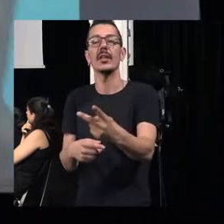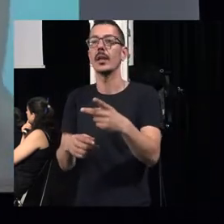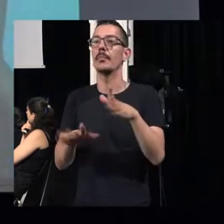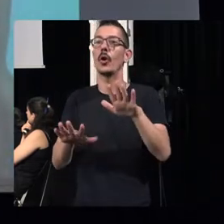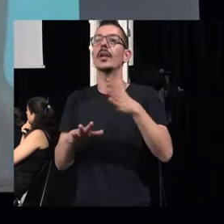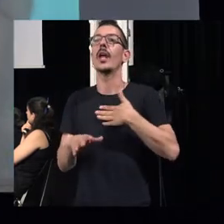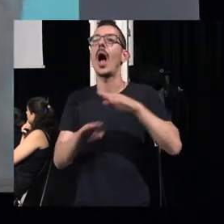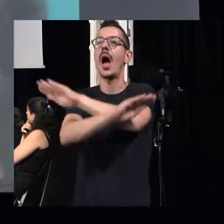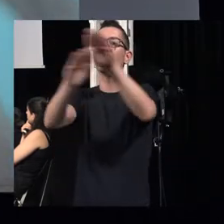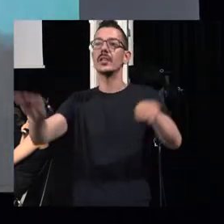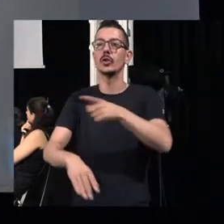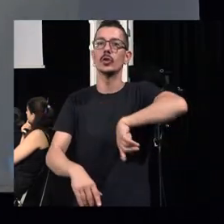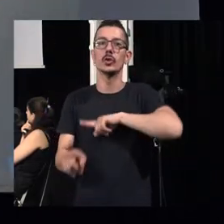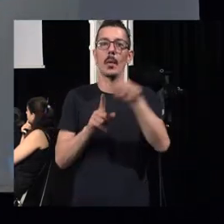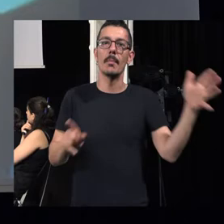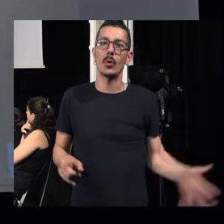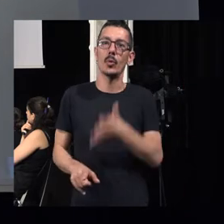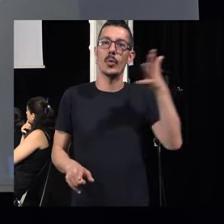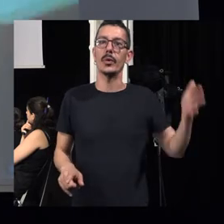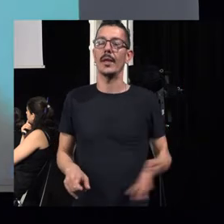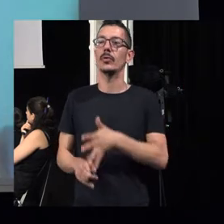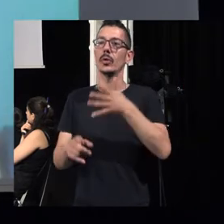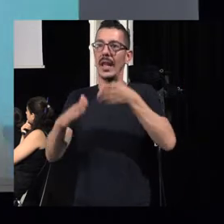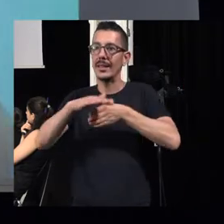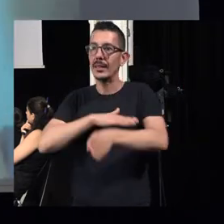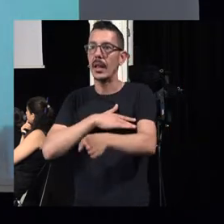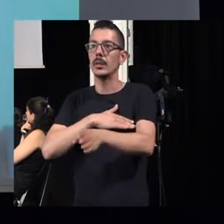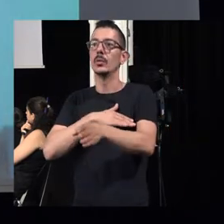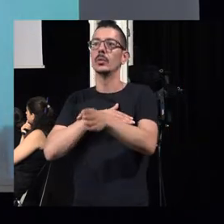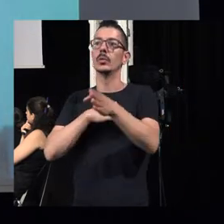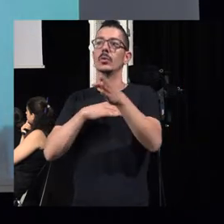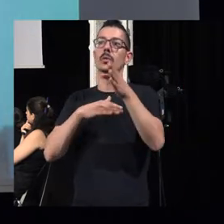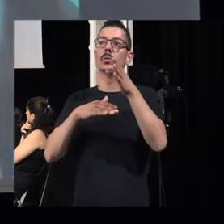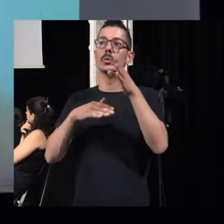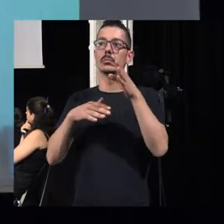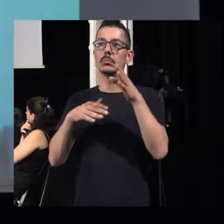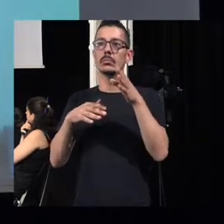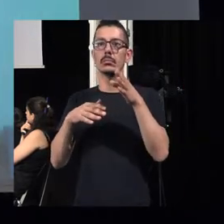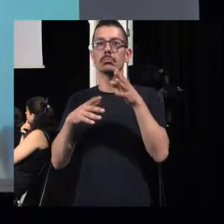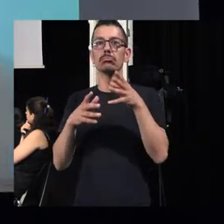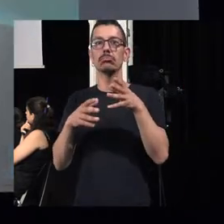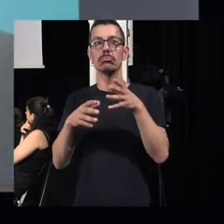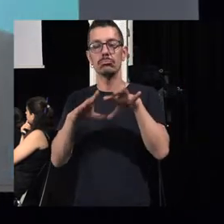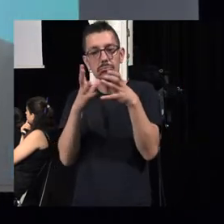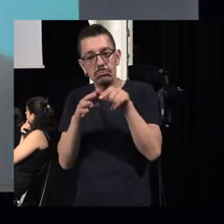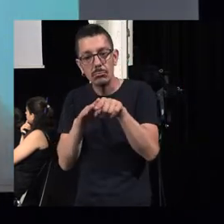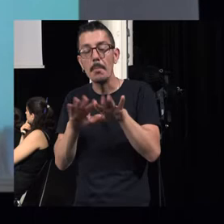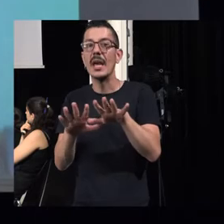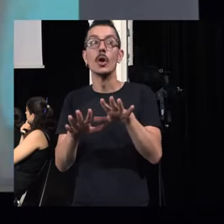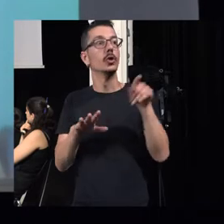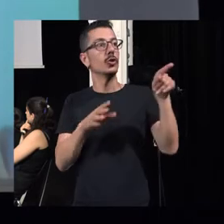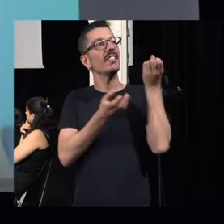estamos verdaderamente entrando a la interior, pero no estamos adaptándonos a su propio